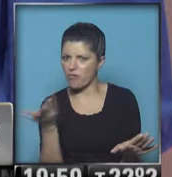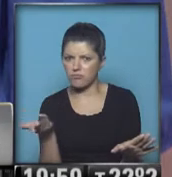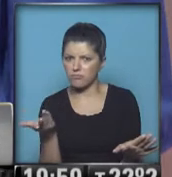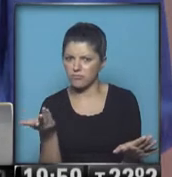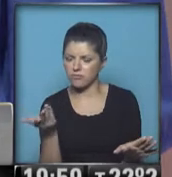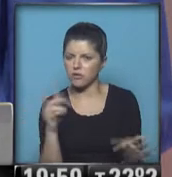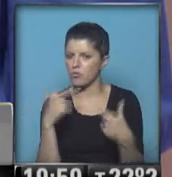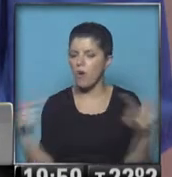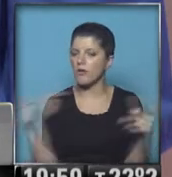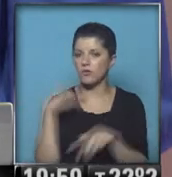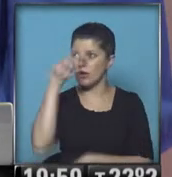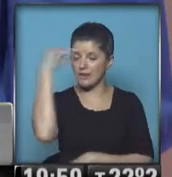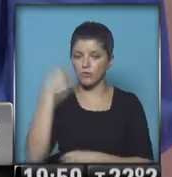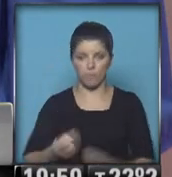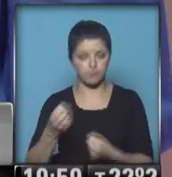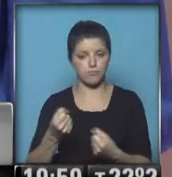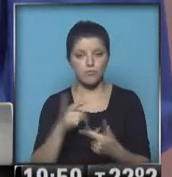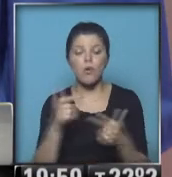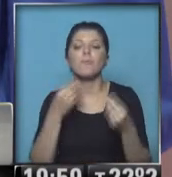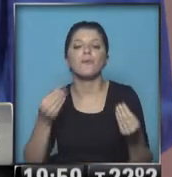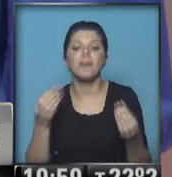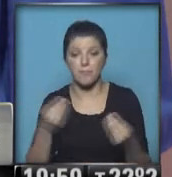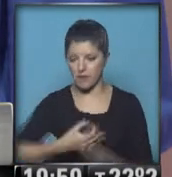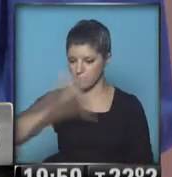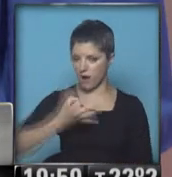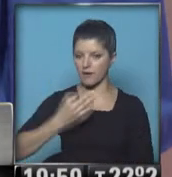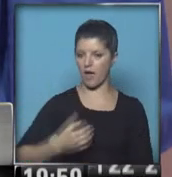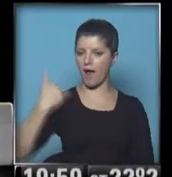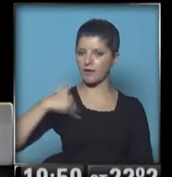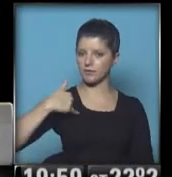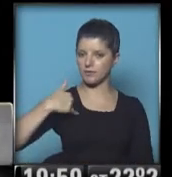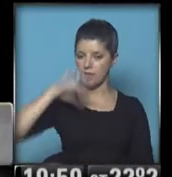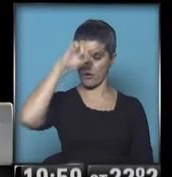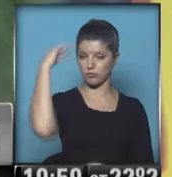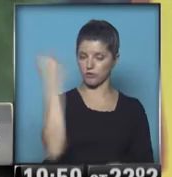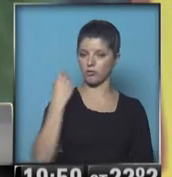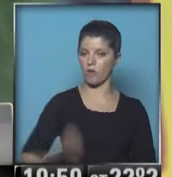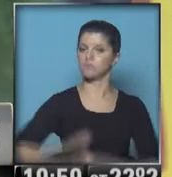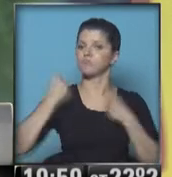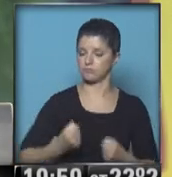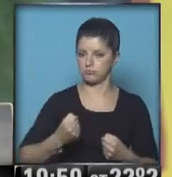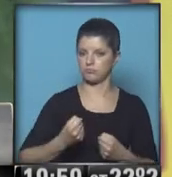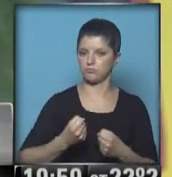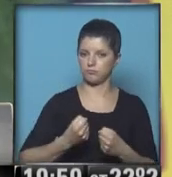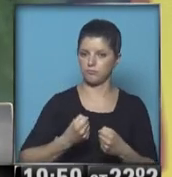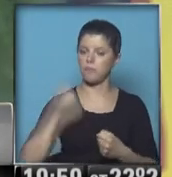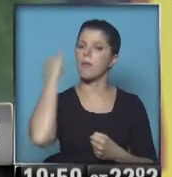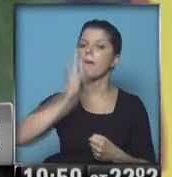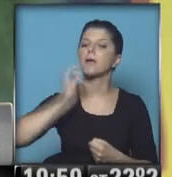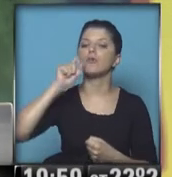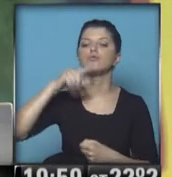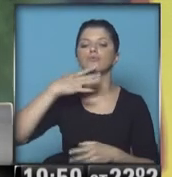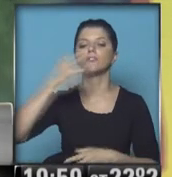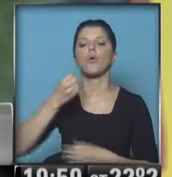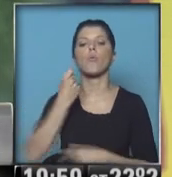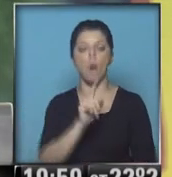reacción internacional muy fuerte. Y no la ha habido porque realmente la posición argentina a nivel internacional ha sido muy agresiva para explicar cuál es su posición, ha